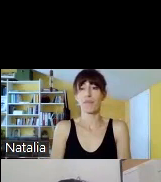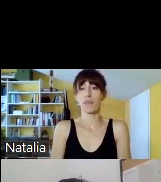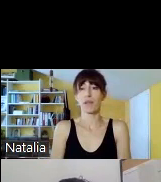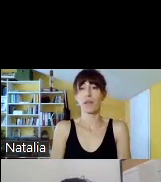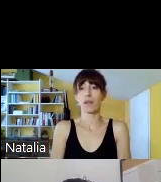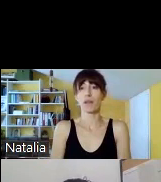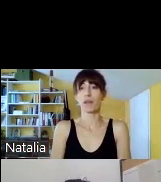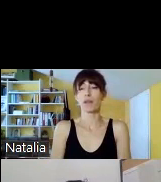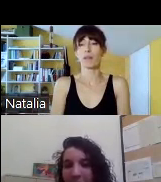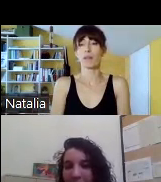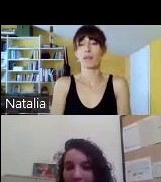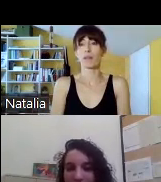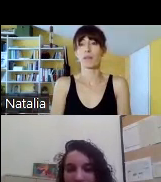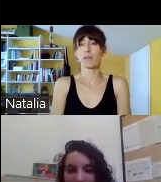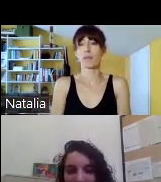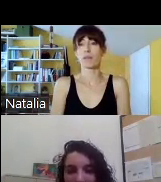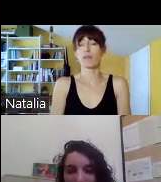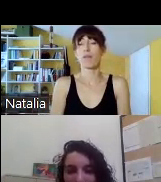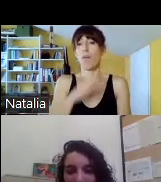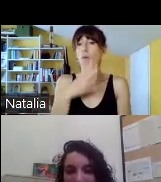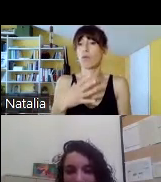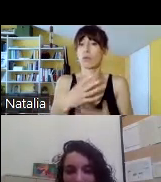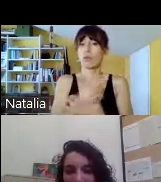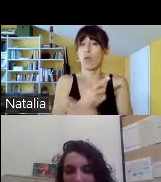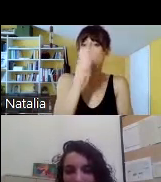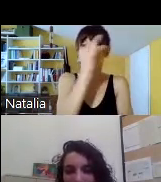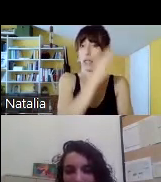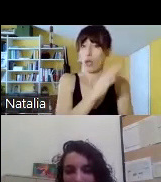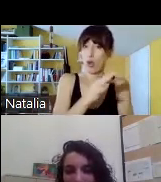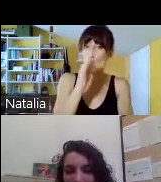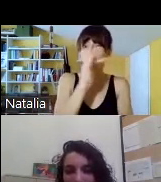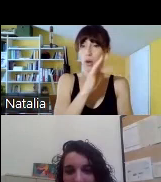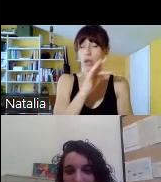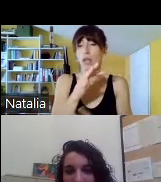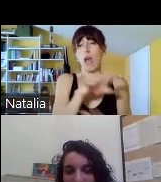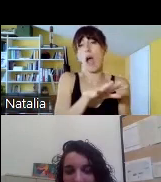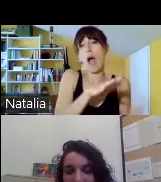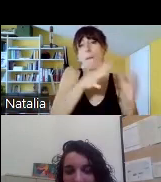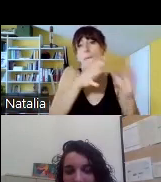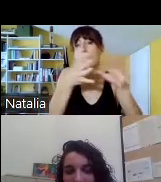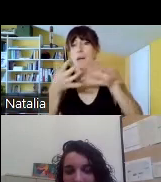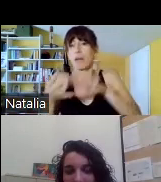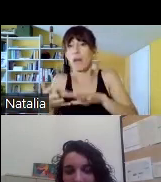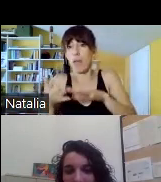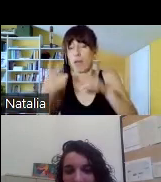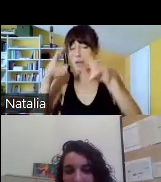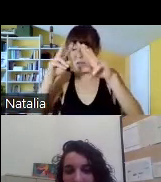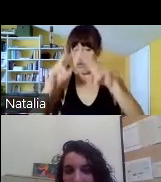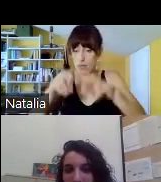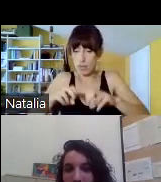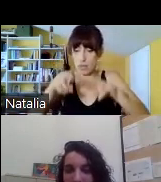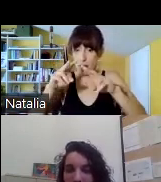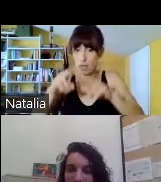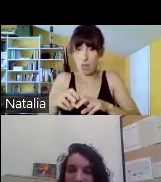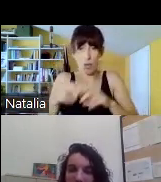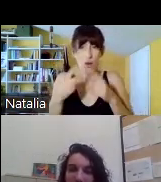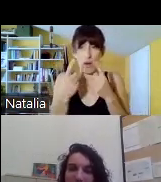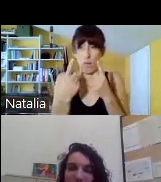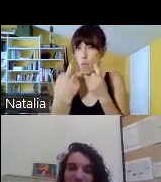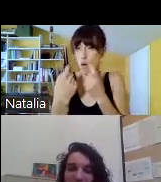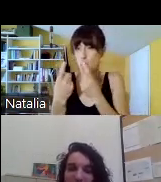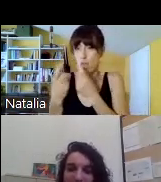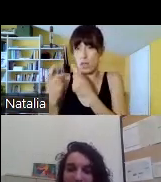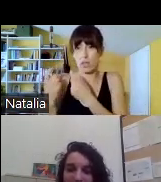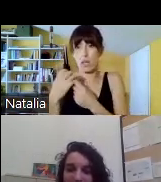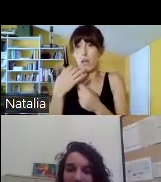entronca con toda la parte teórica y toda la parte aplicada que desde la investigación es tan necesaria en el